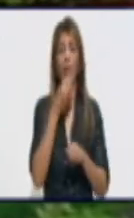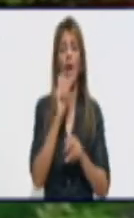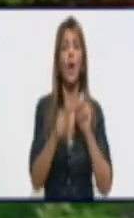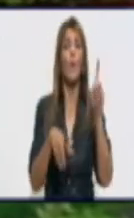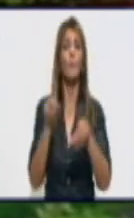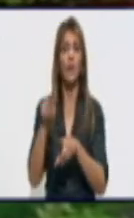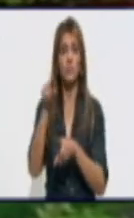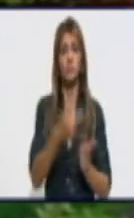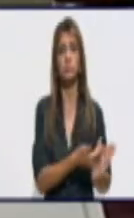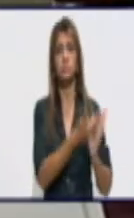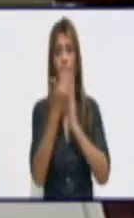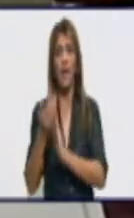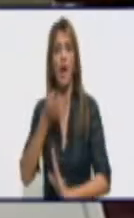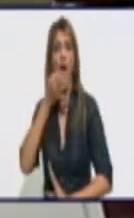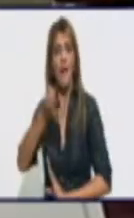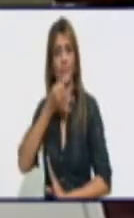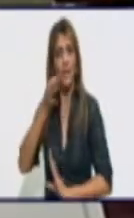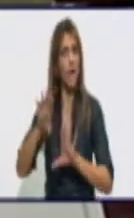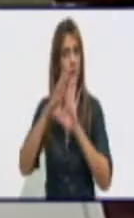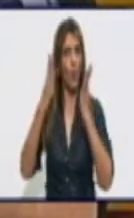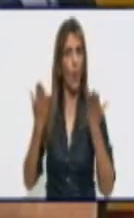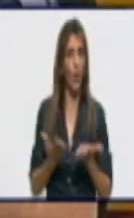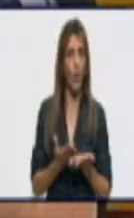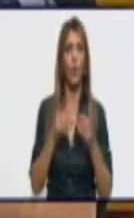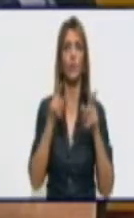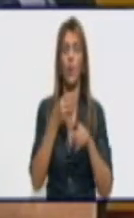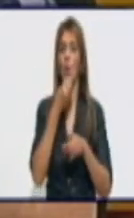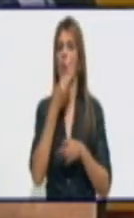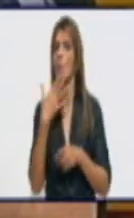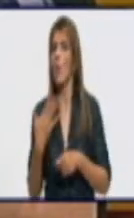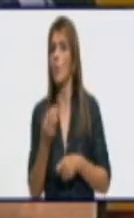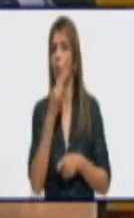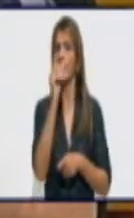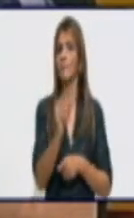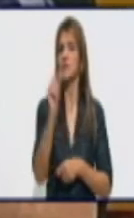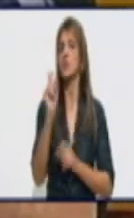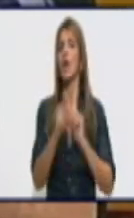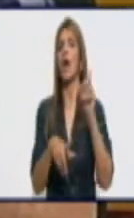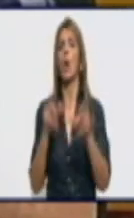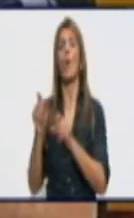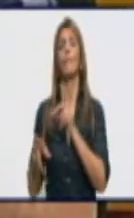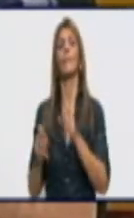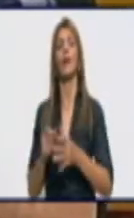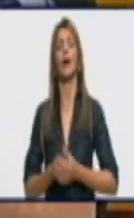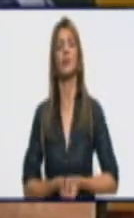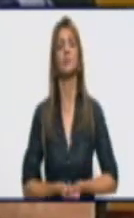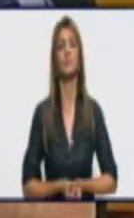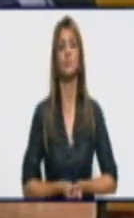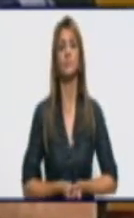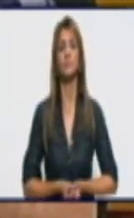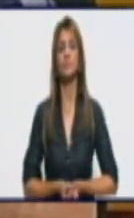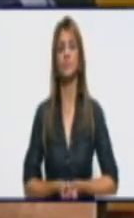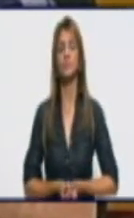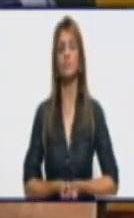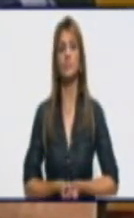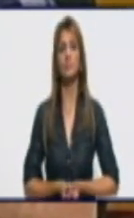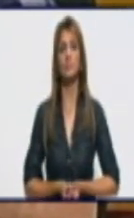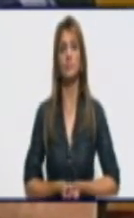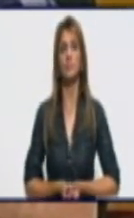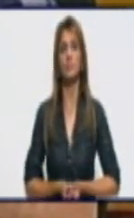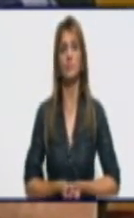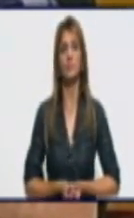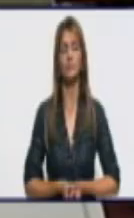programa. Queremos incluso reconocer el primer cliente que tenga acceso. O sea, hay algunos en cuestiones de iniciativa de la empresa en función de sostener